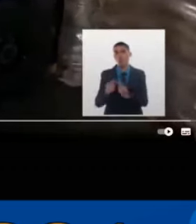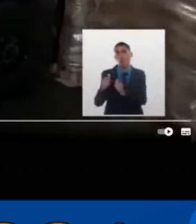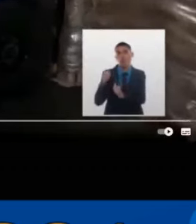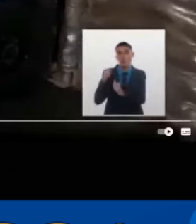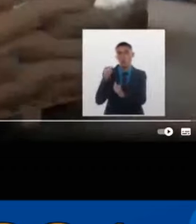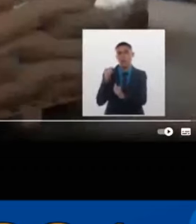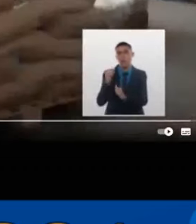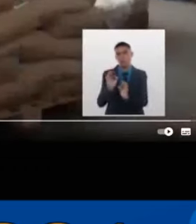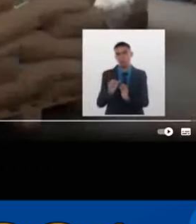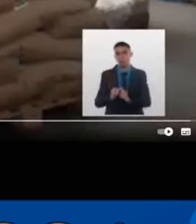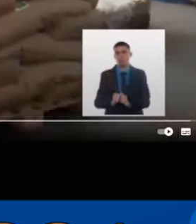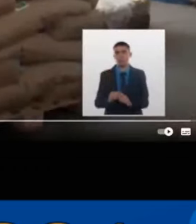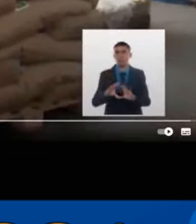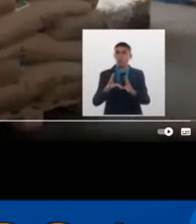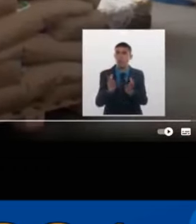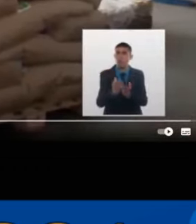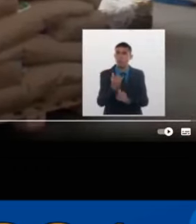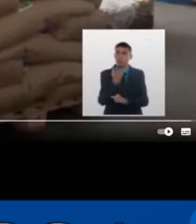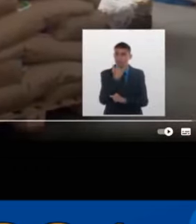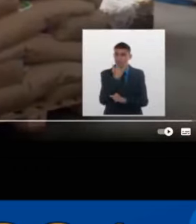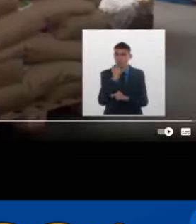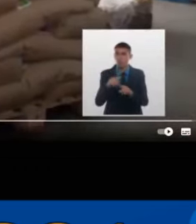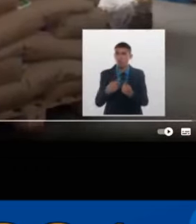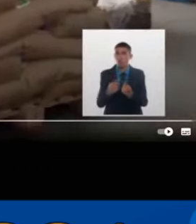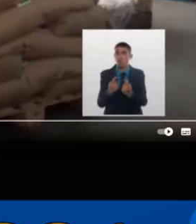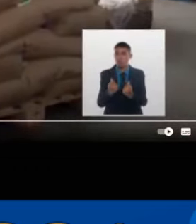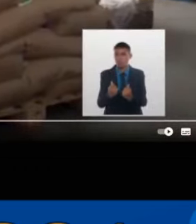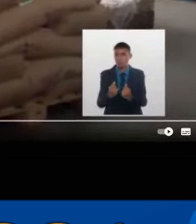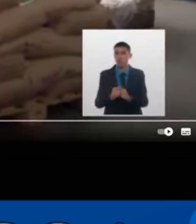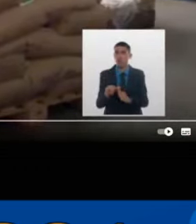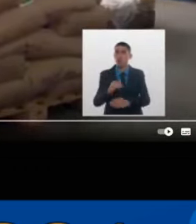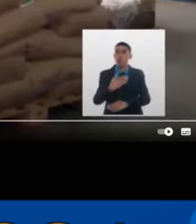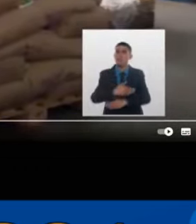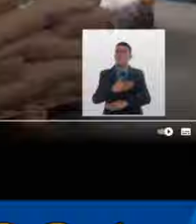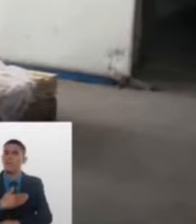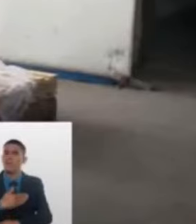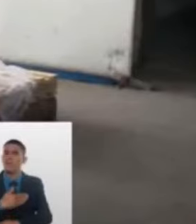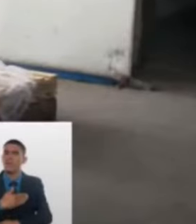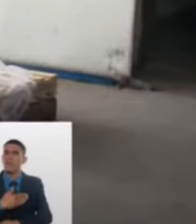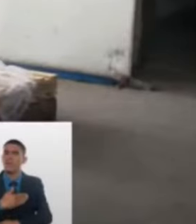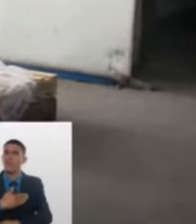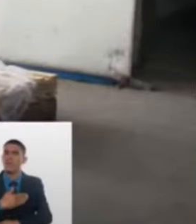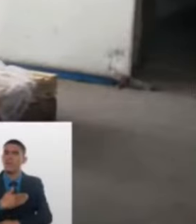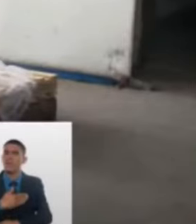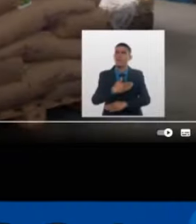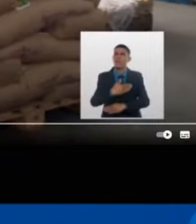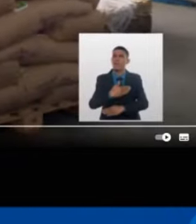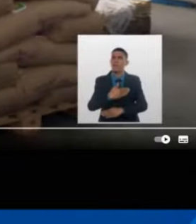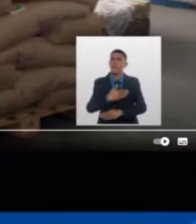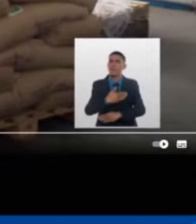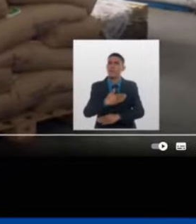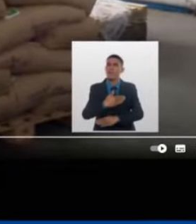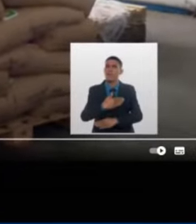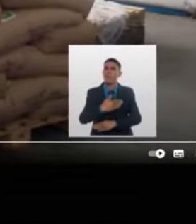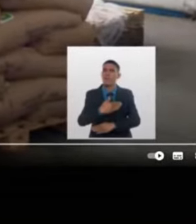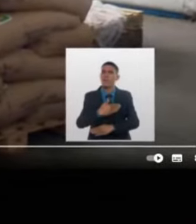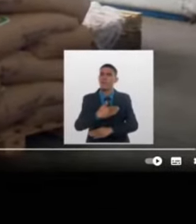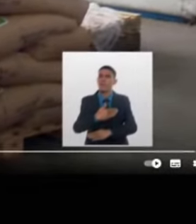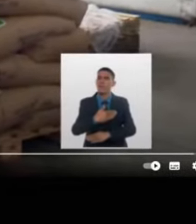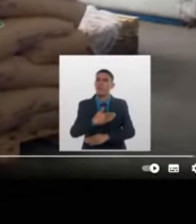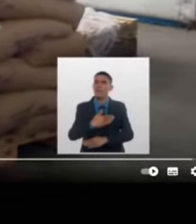en medio de las dificultades con el financiamiento y el bloqueo que impide la... No, espérate un momento. ¿De qué bloqueo si